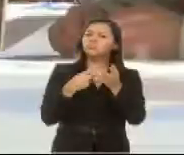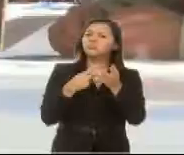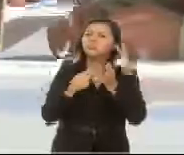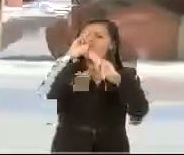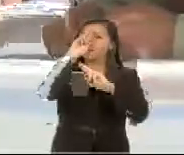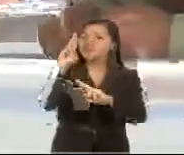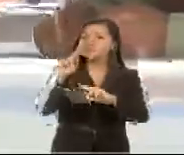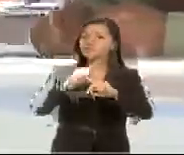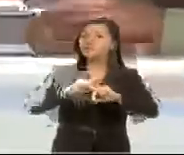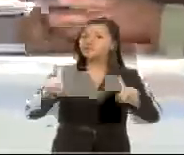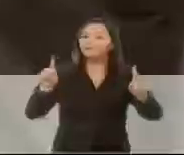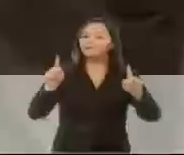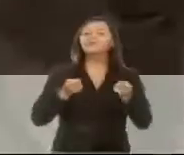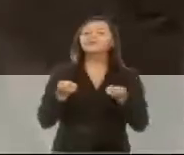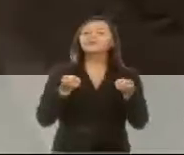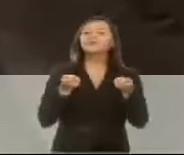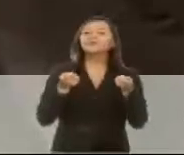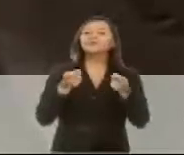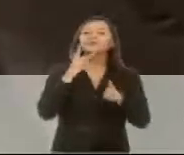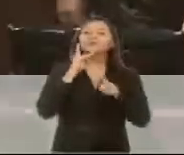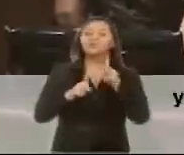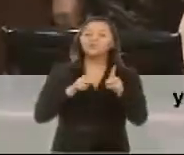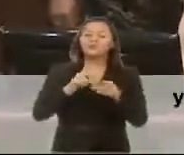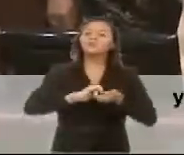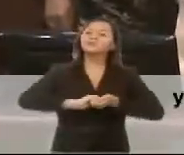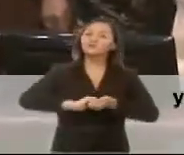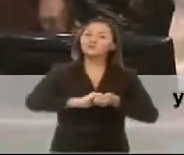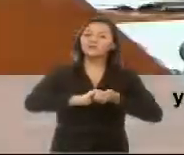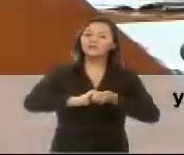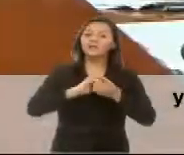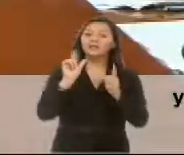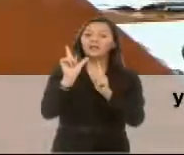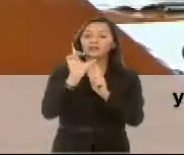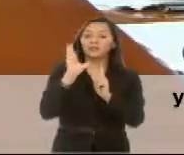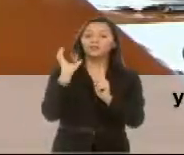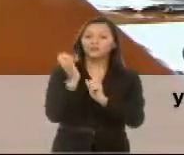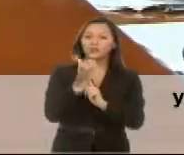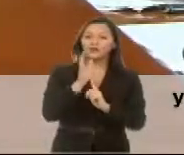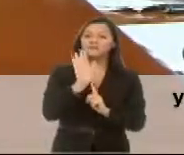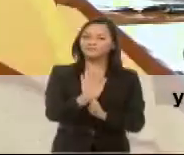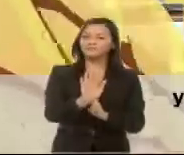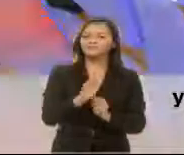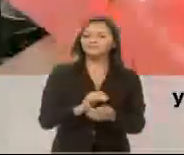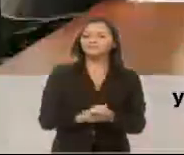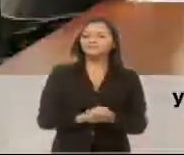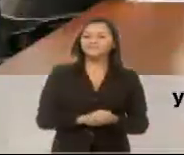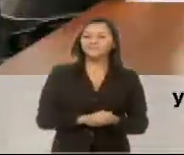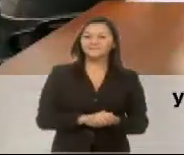pública, referencia, control popular, solidaridad e interculturalidad.